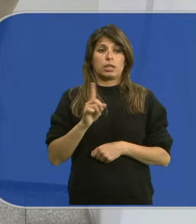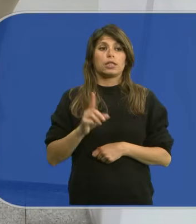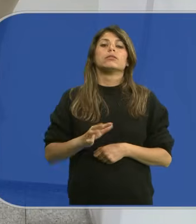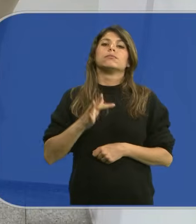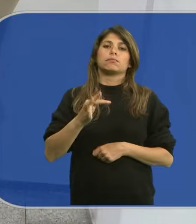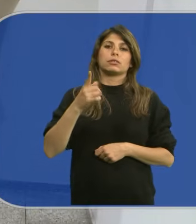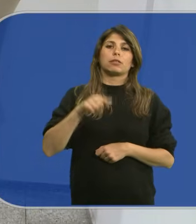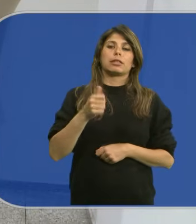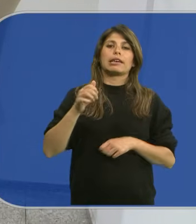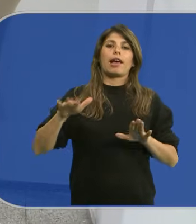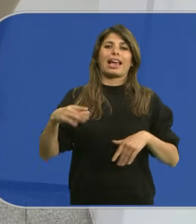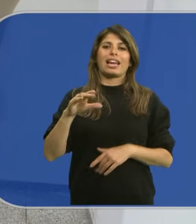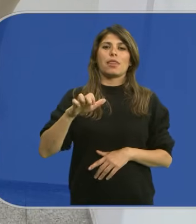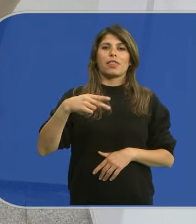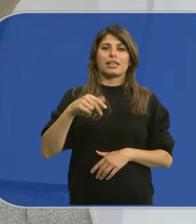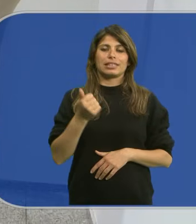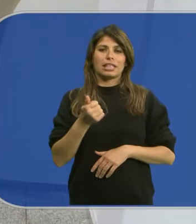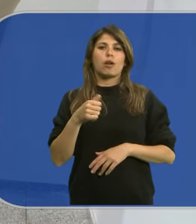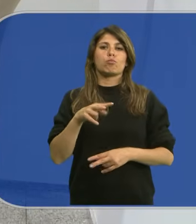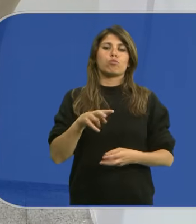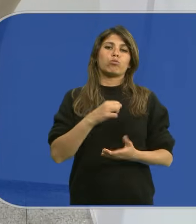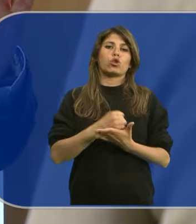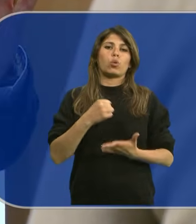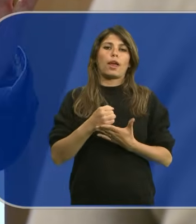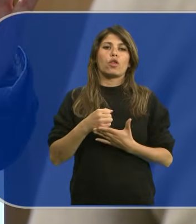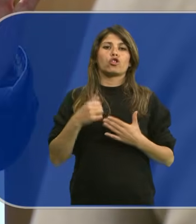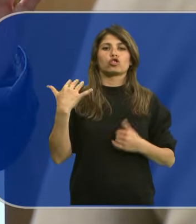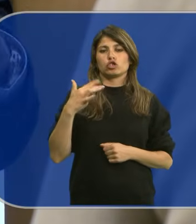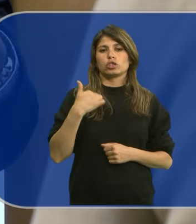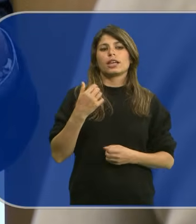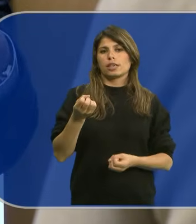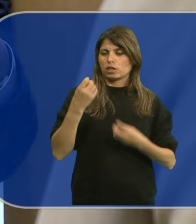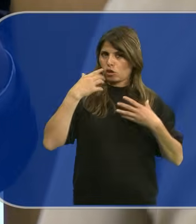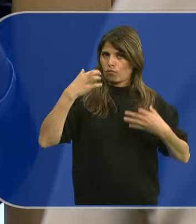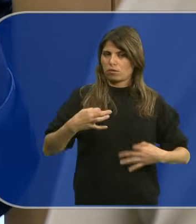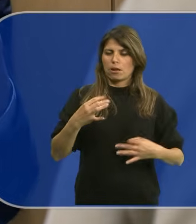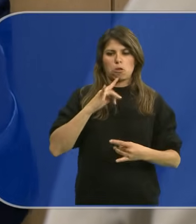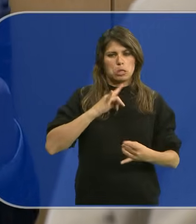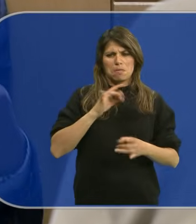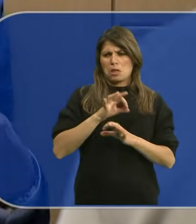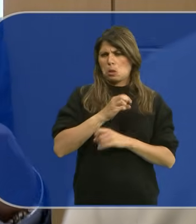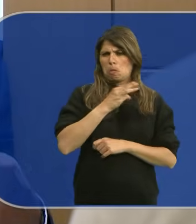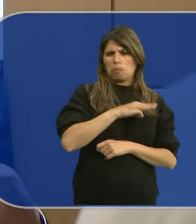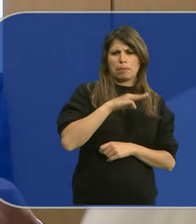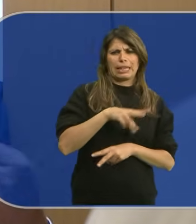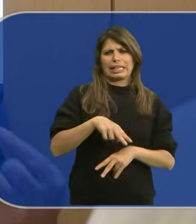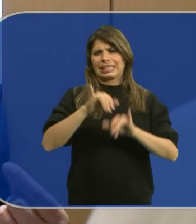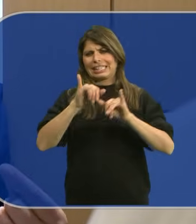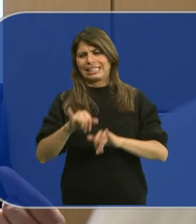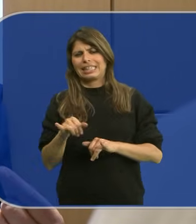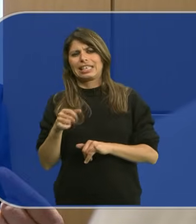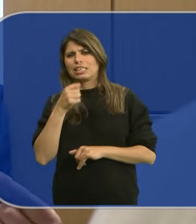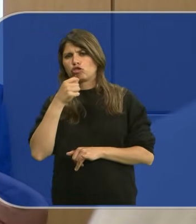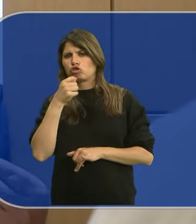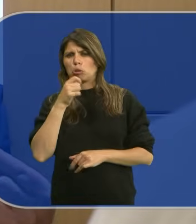visto a Ángel Ceña, el procurador de Soria, ya nos ha confirmado que a él, por ejemplo, no le le ha llamado ni el Partido Popular ni el